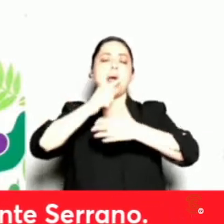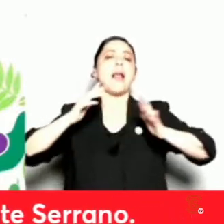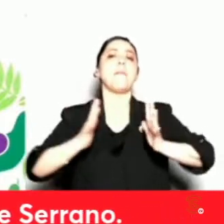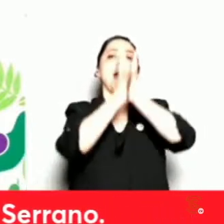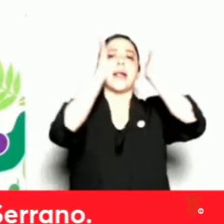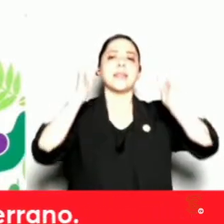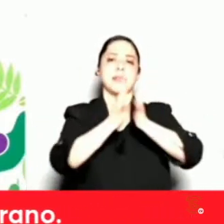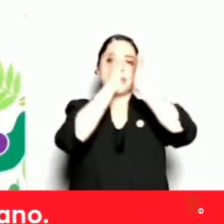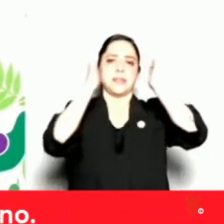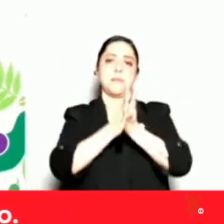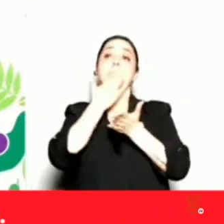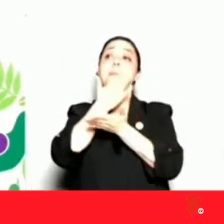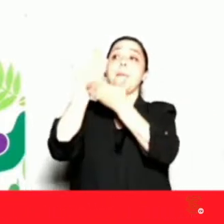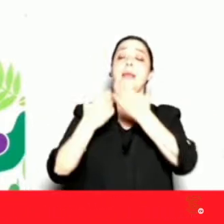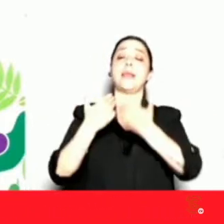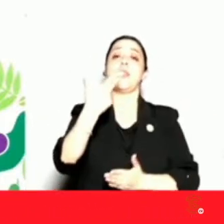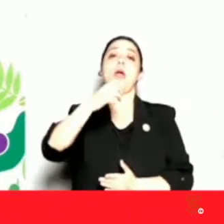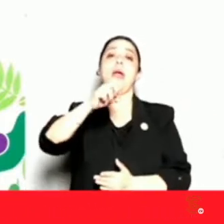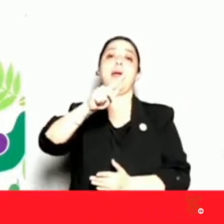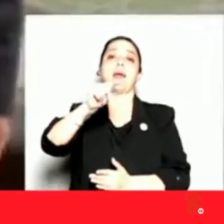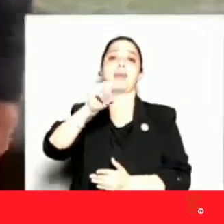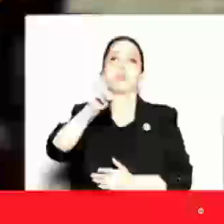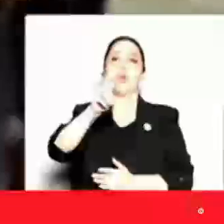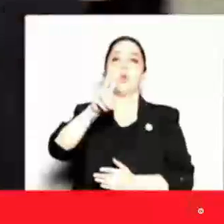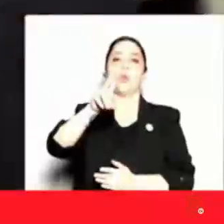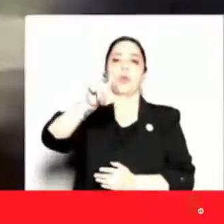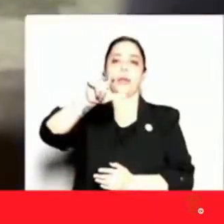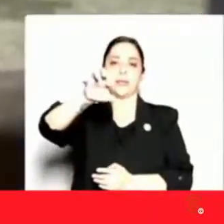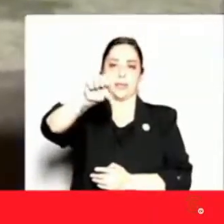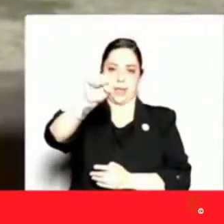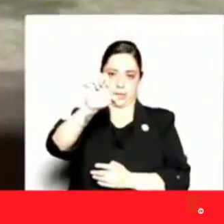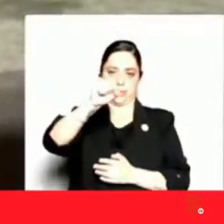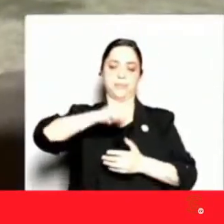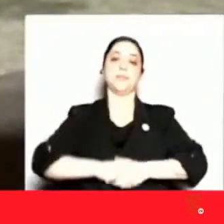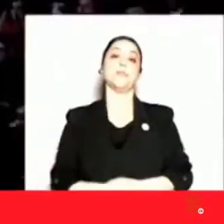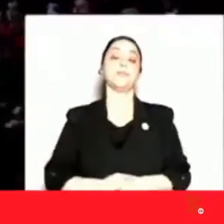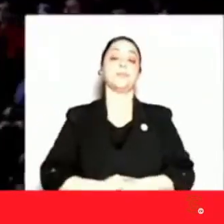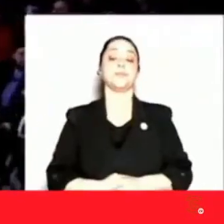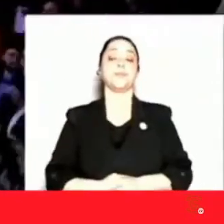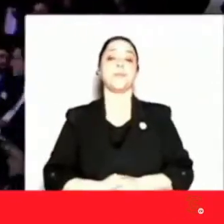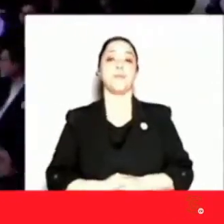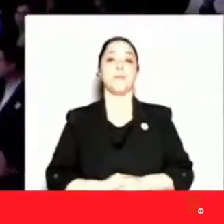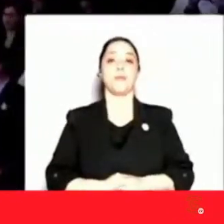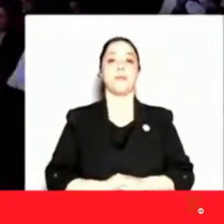Héctor Ulises García Nieto. Gracias.